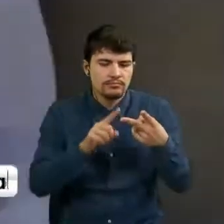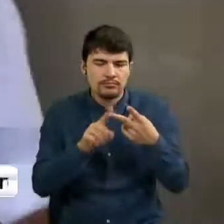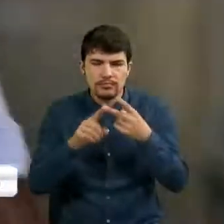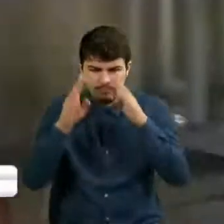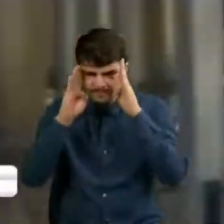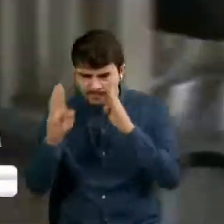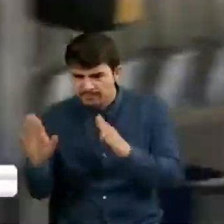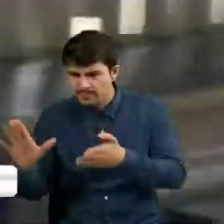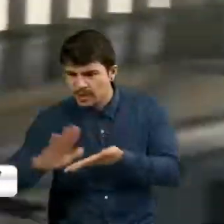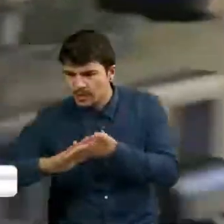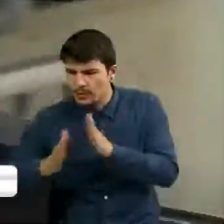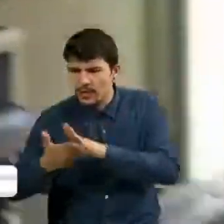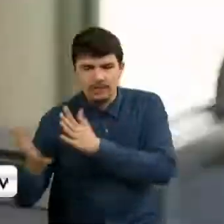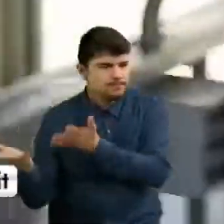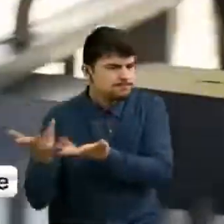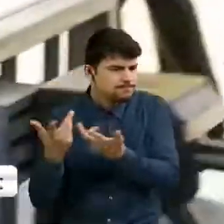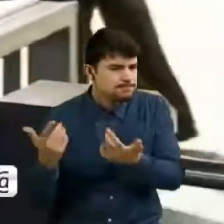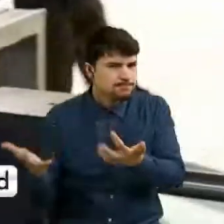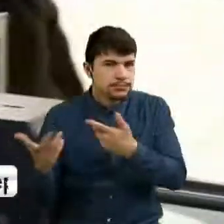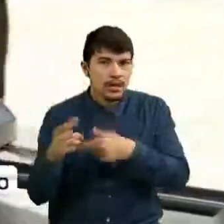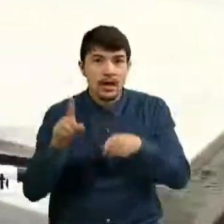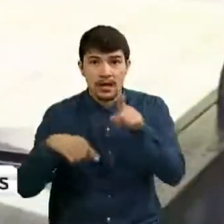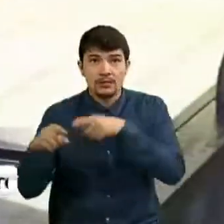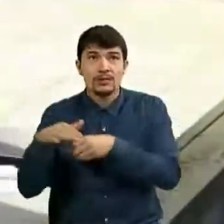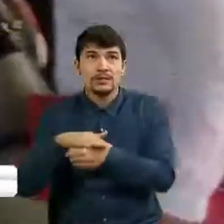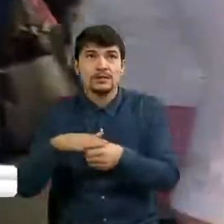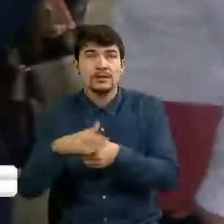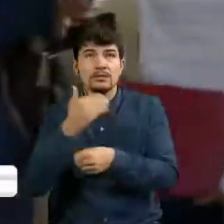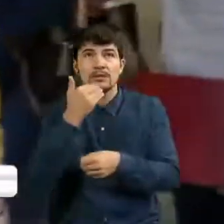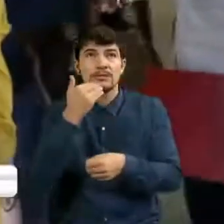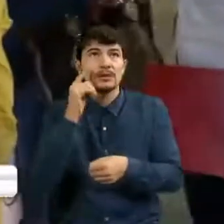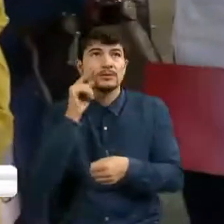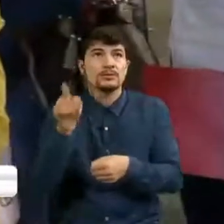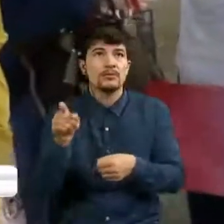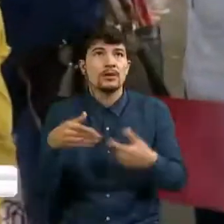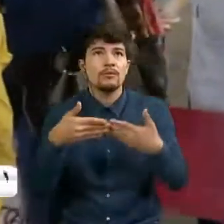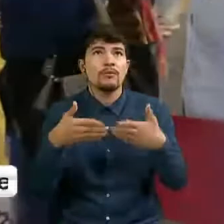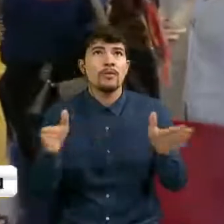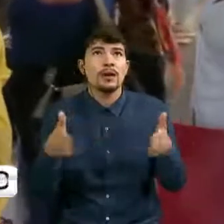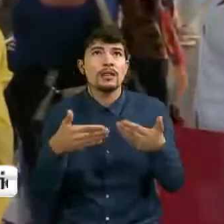gente. Varios detalles encontró a su camino, como puertas que no abren.